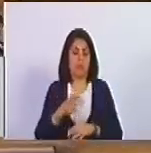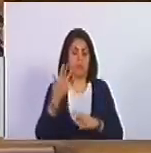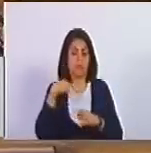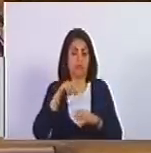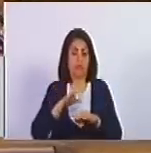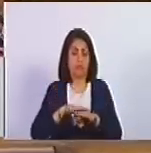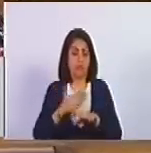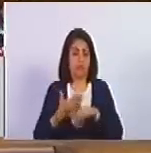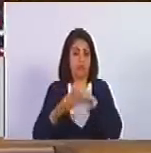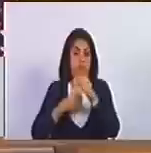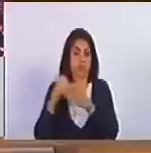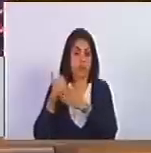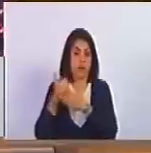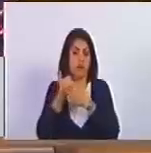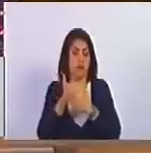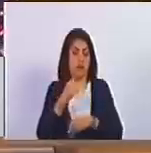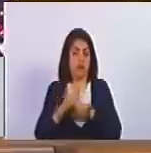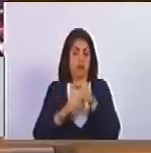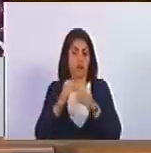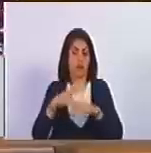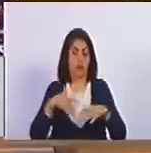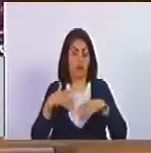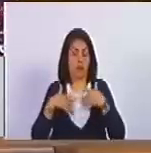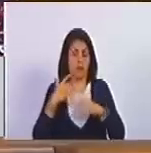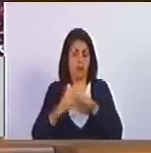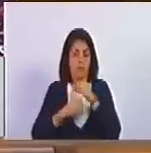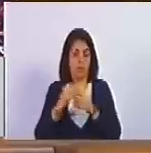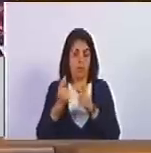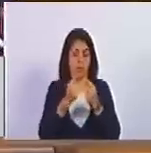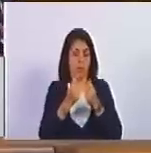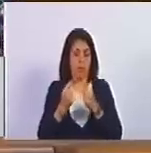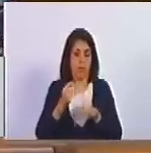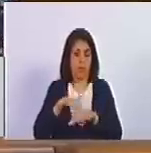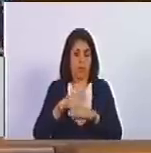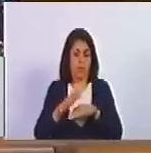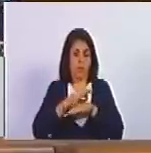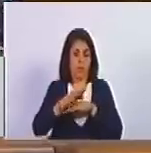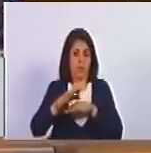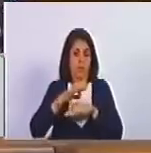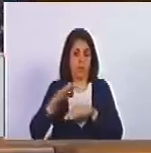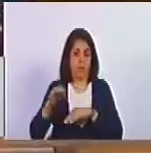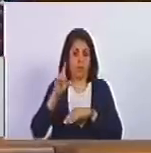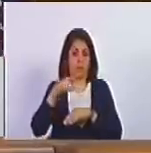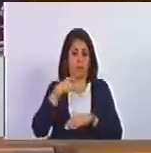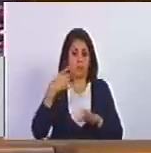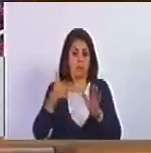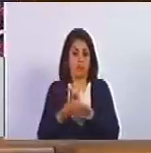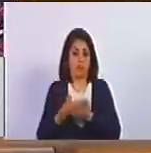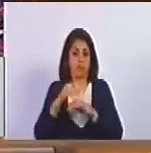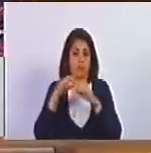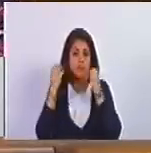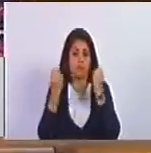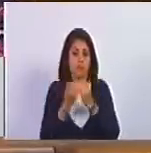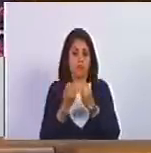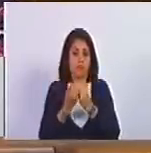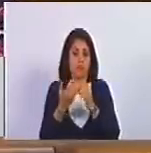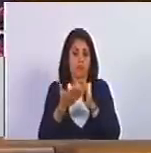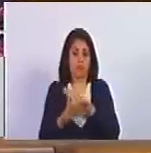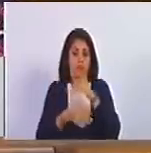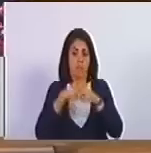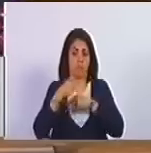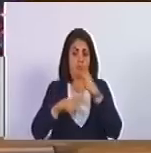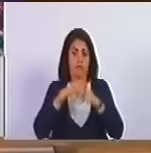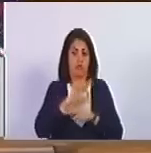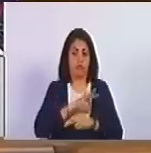2. Contribuyentes que ejerzan actividades económicas en el municipio a través de organizaciones